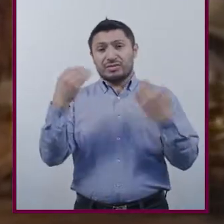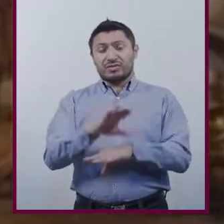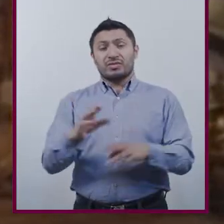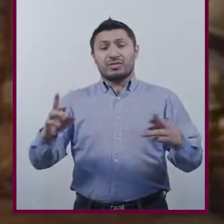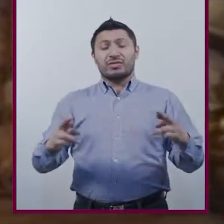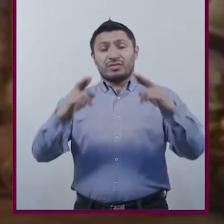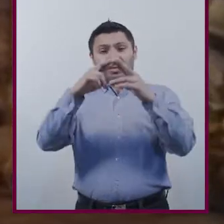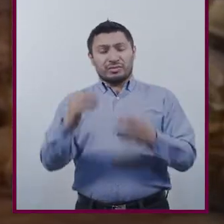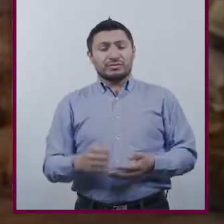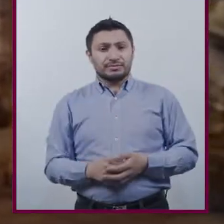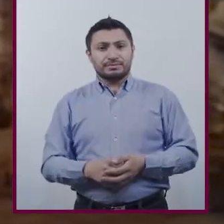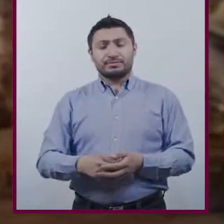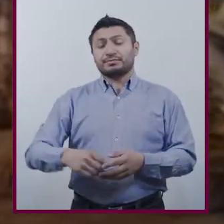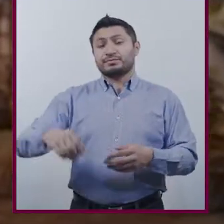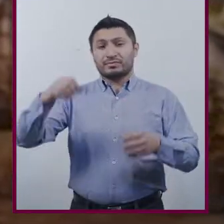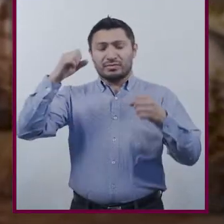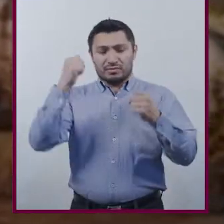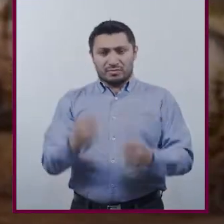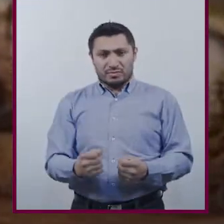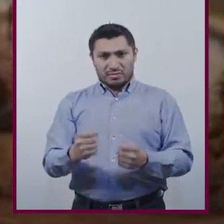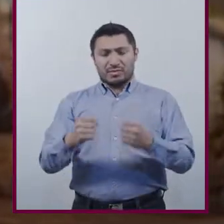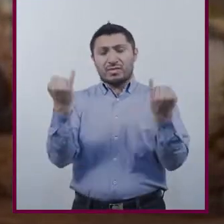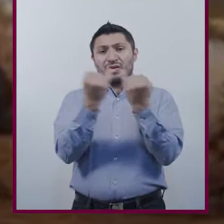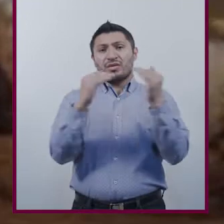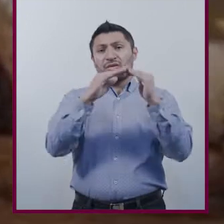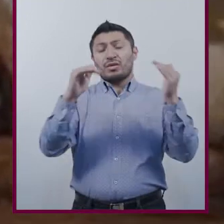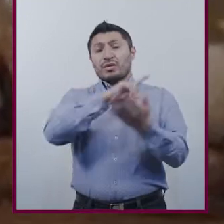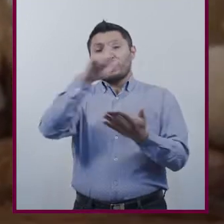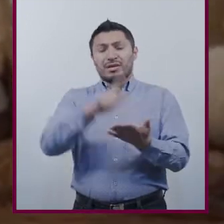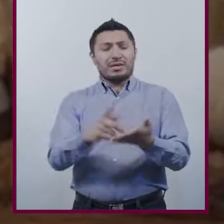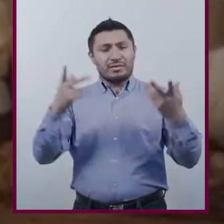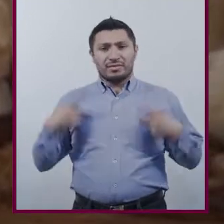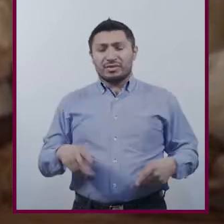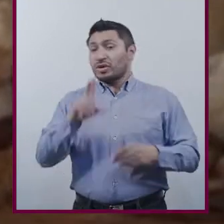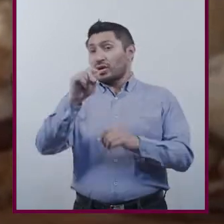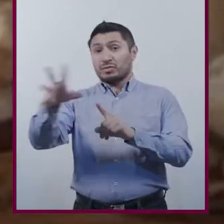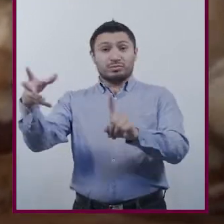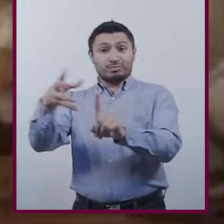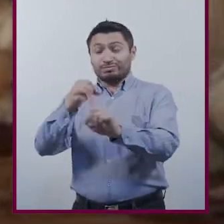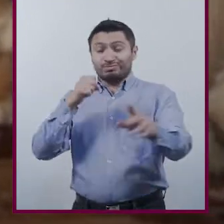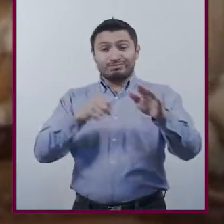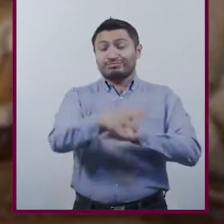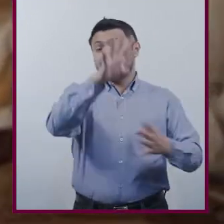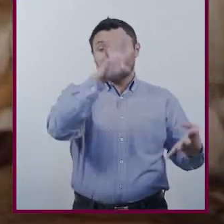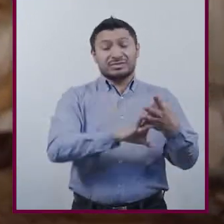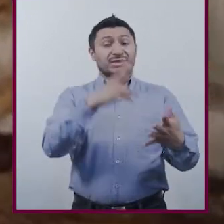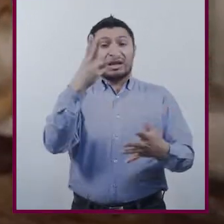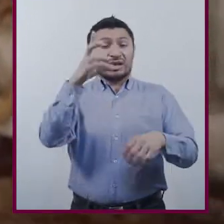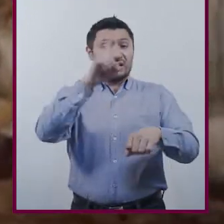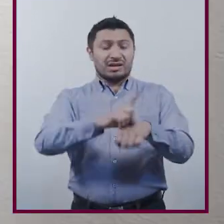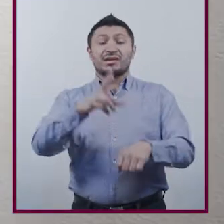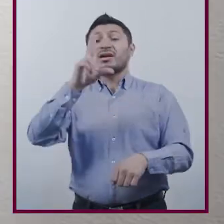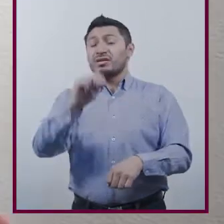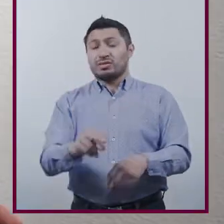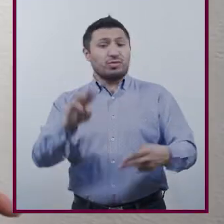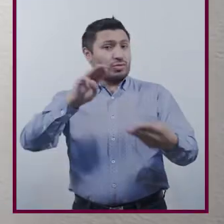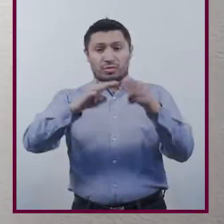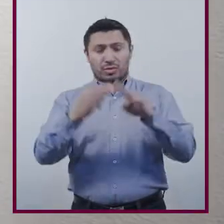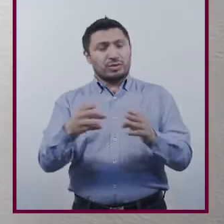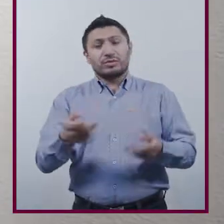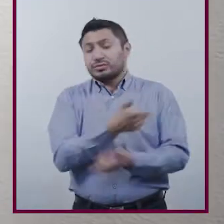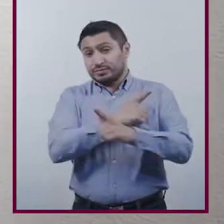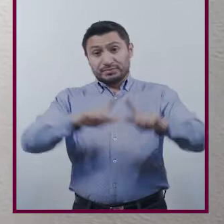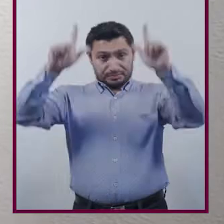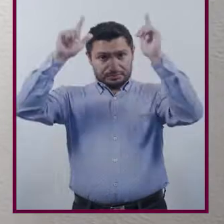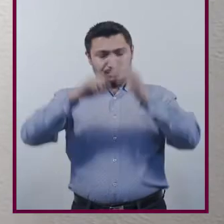Fortalecía la igualdad ante la ley y la garantía de que las personas no serían detenidas más de 3 días sin justificación. Y vislumbraba